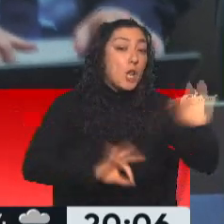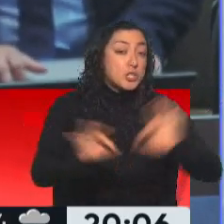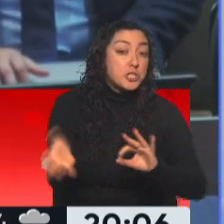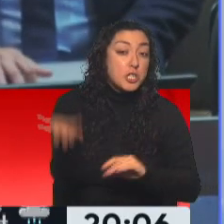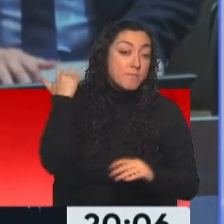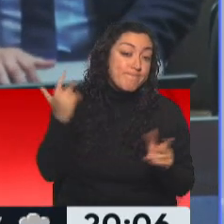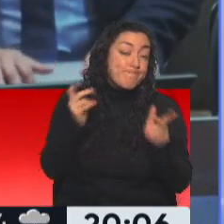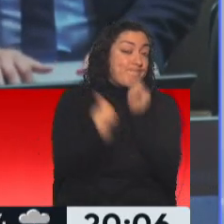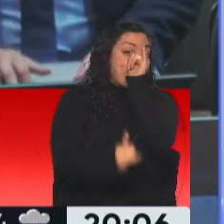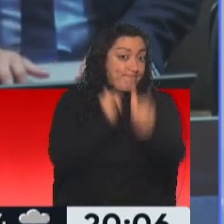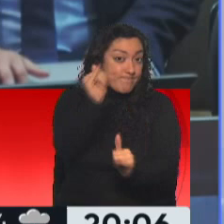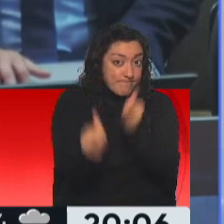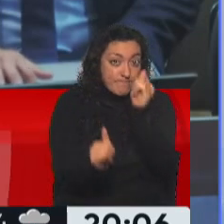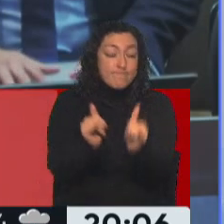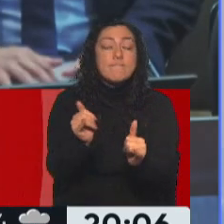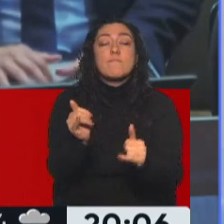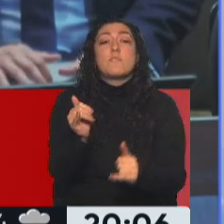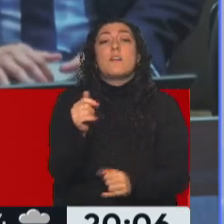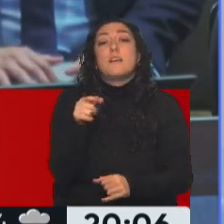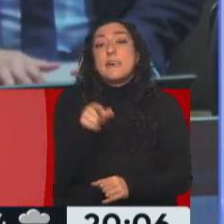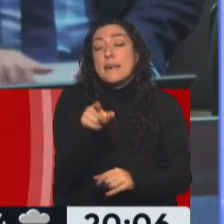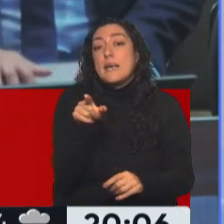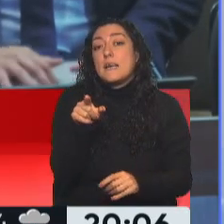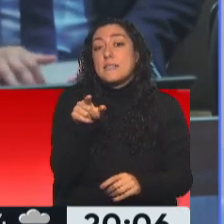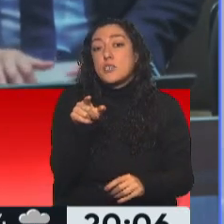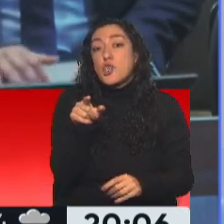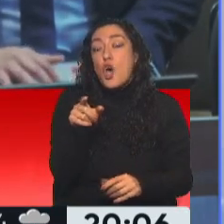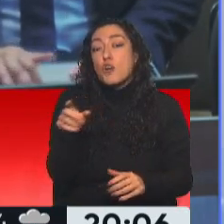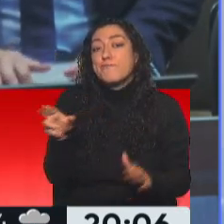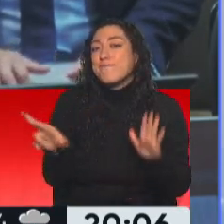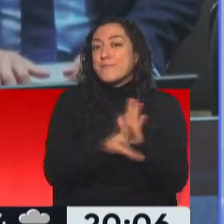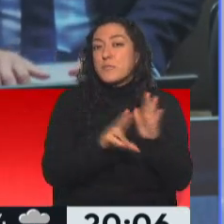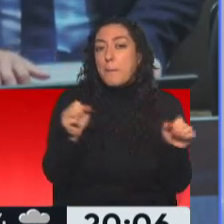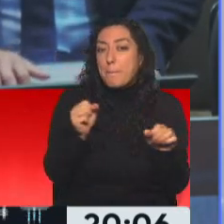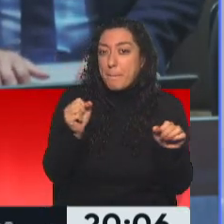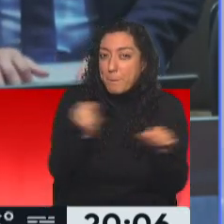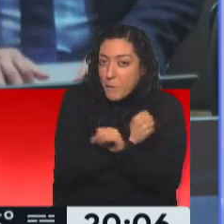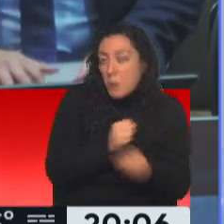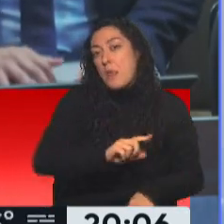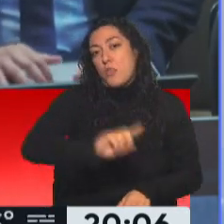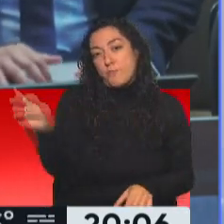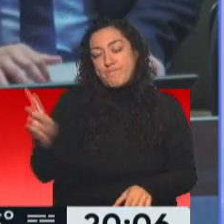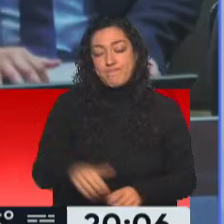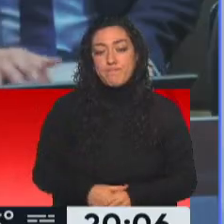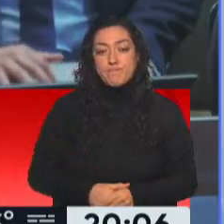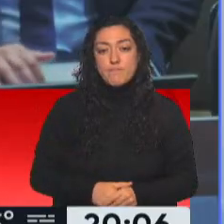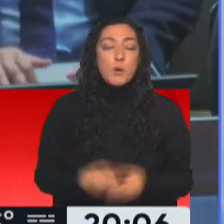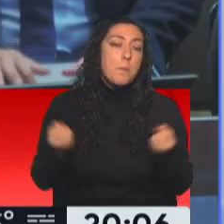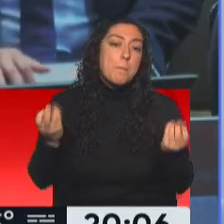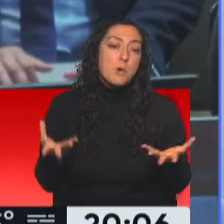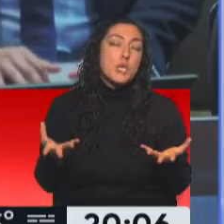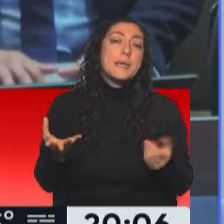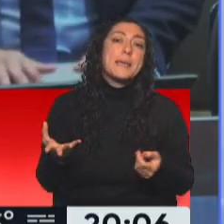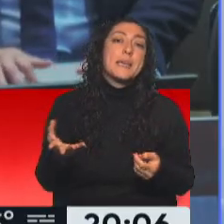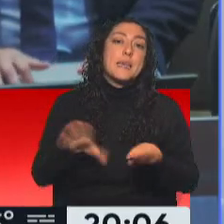adelantábamos al comienzo de esta edición, este proyecto de resolución no fue aprobado al no haber